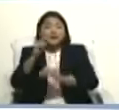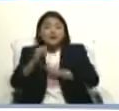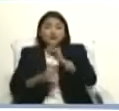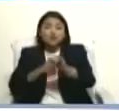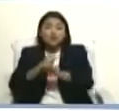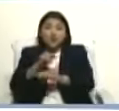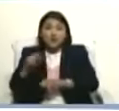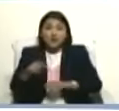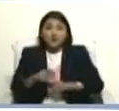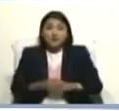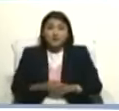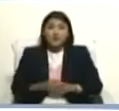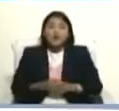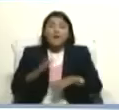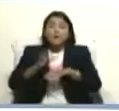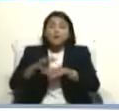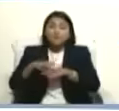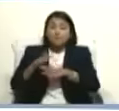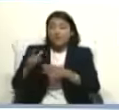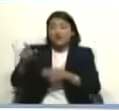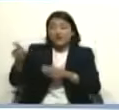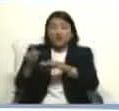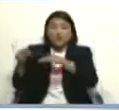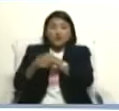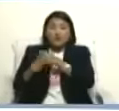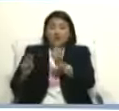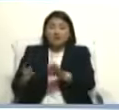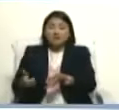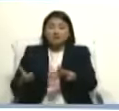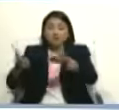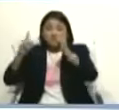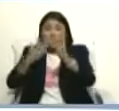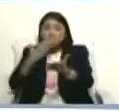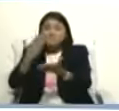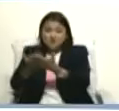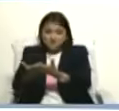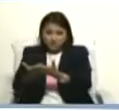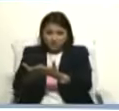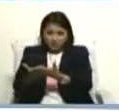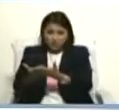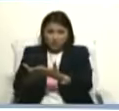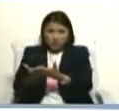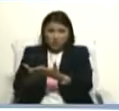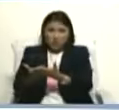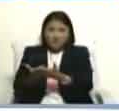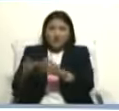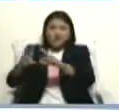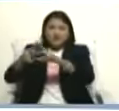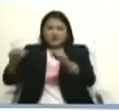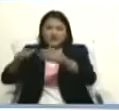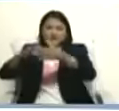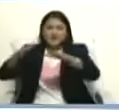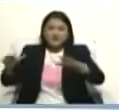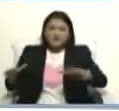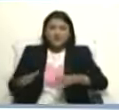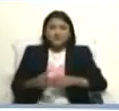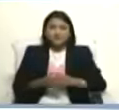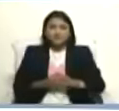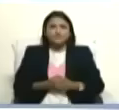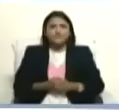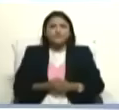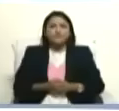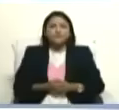internacional, otorgando unilateralmente concesiones en el territorio terrestre y en las aguas pendientes